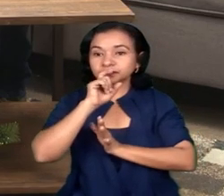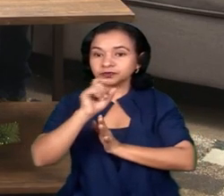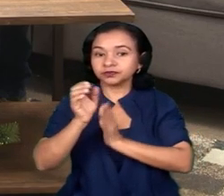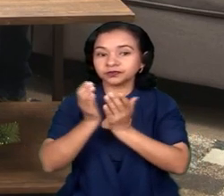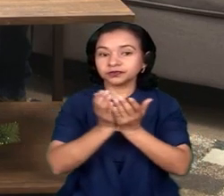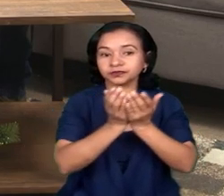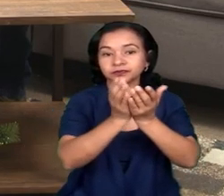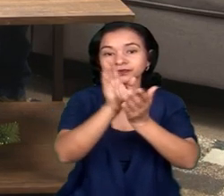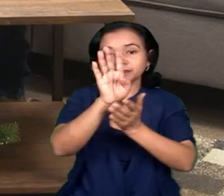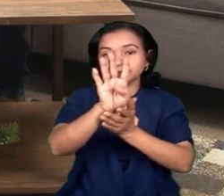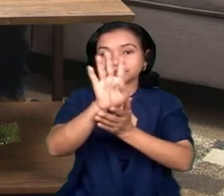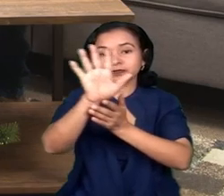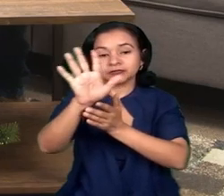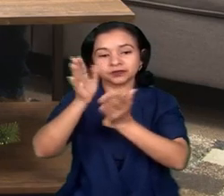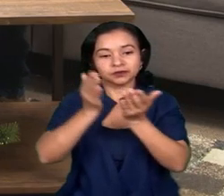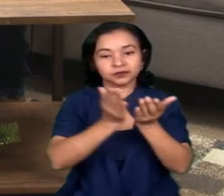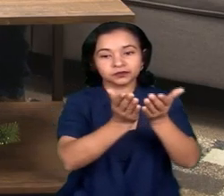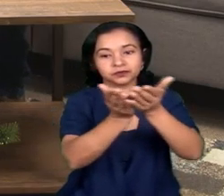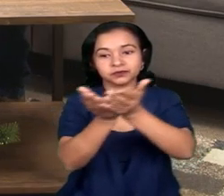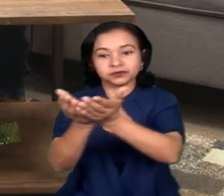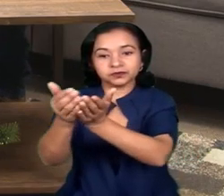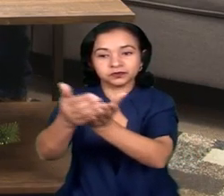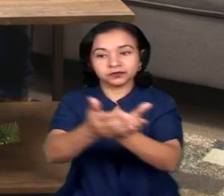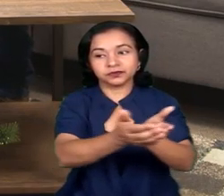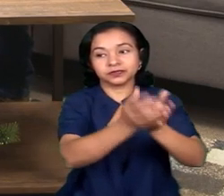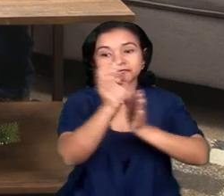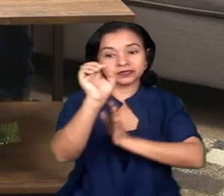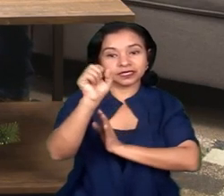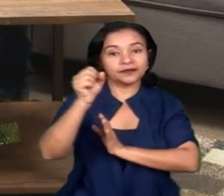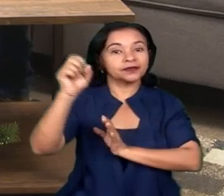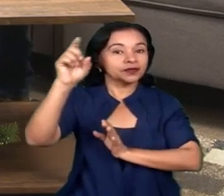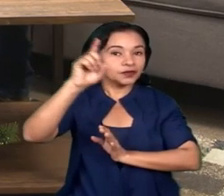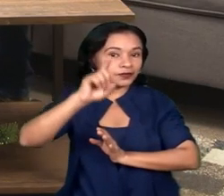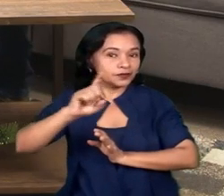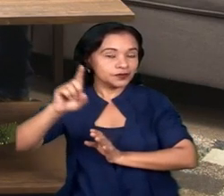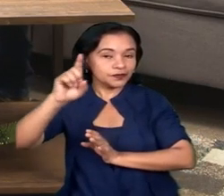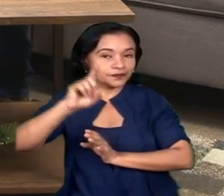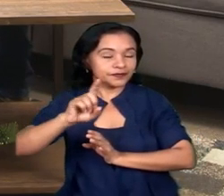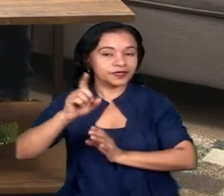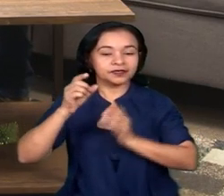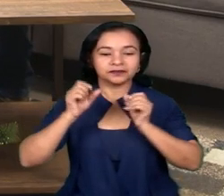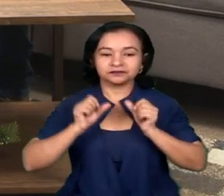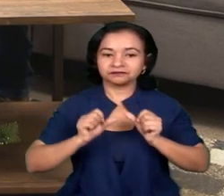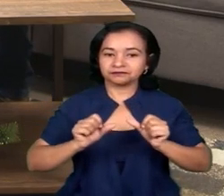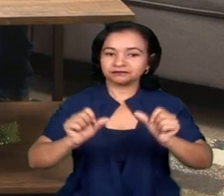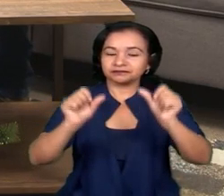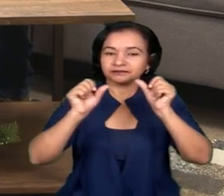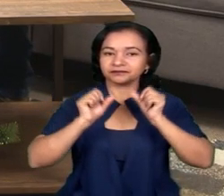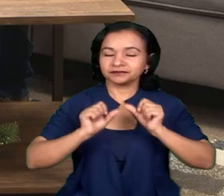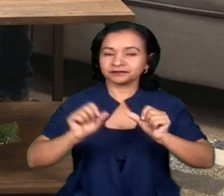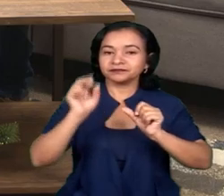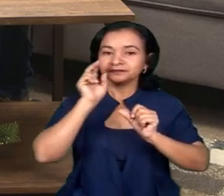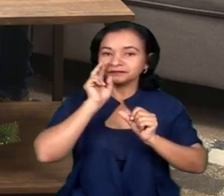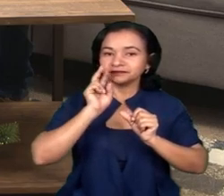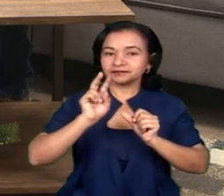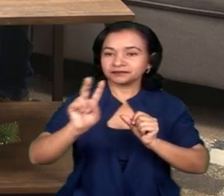realizó de 4 a 5 viajes solo durante el fin de semana. Y ahí va, y vamos viendo también, compañero